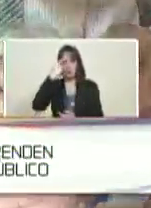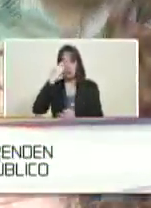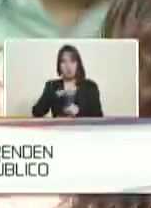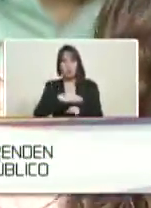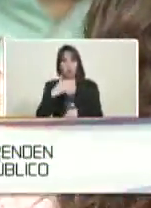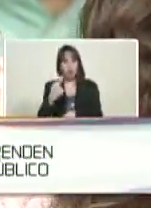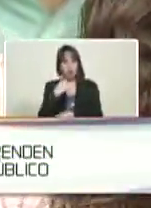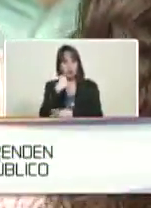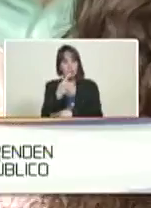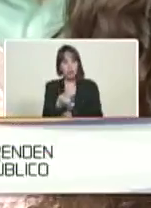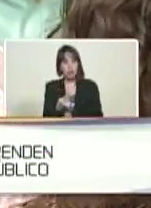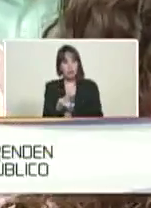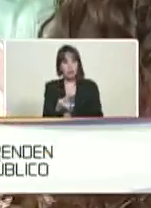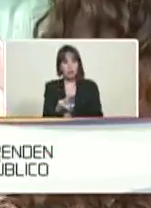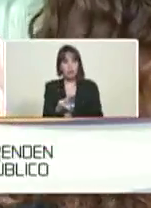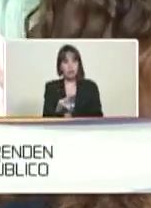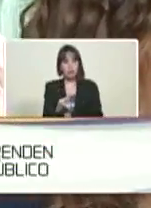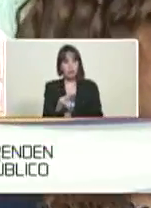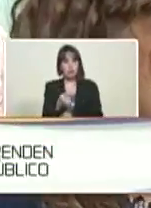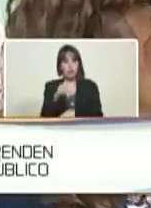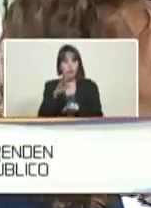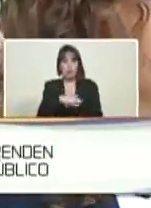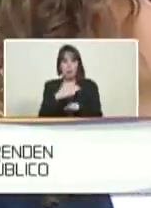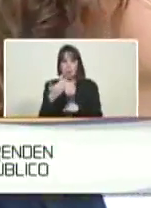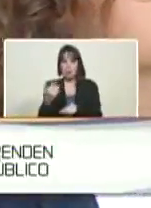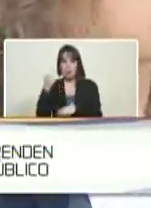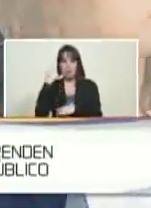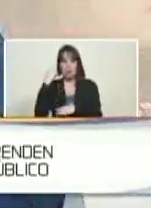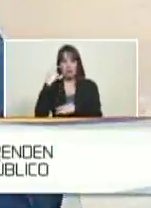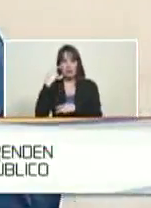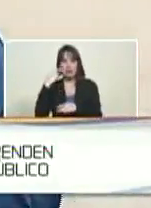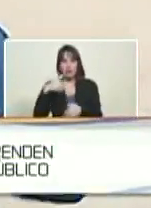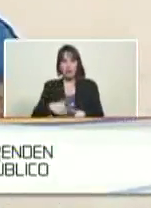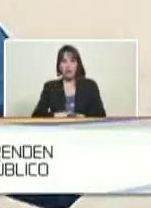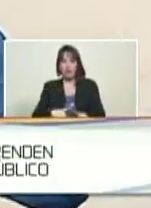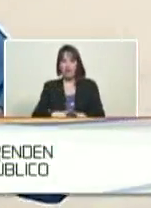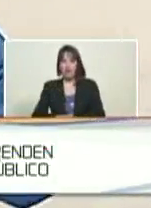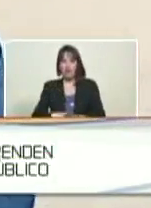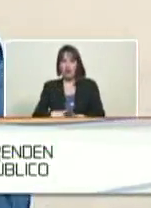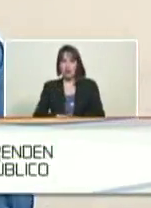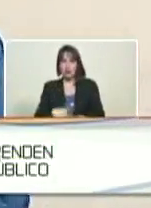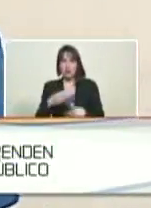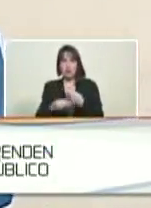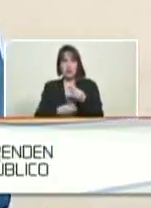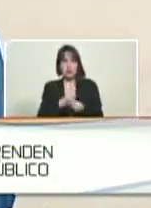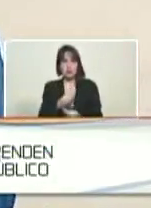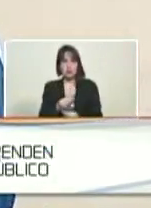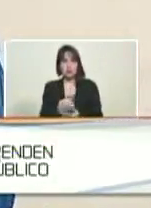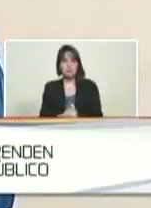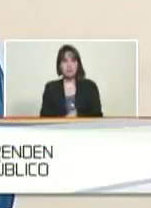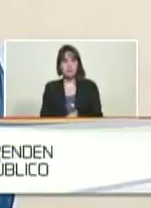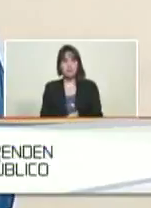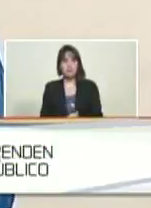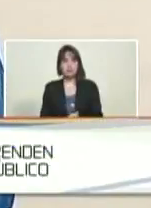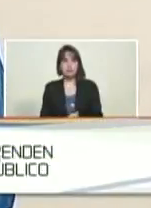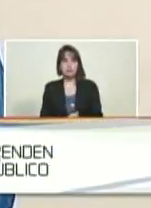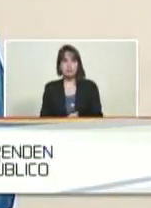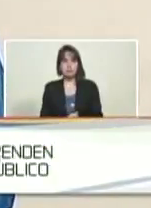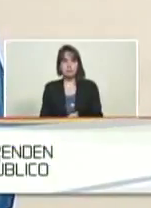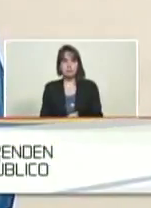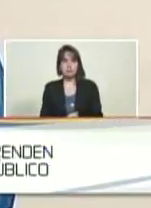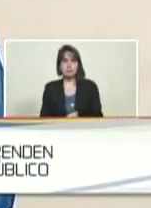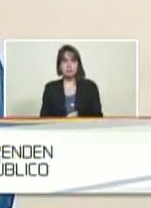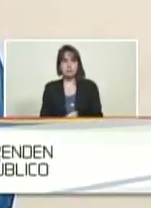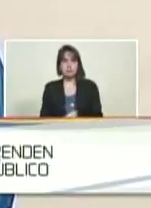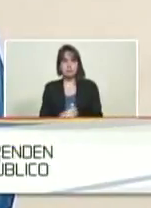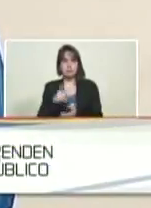digo, porque a pesar de toda la batalla que he dado y voy a dar por el parto humanizado